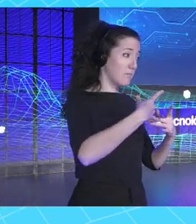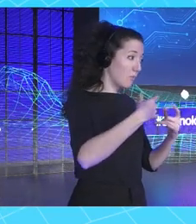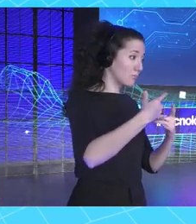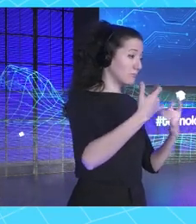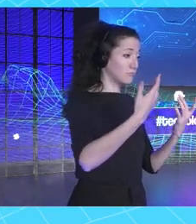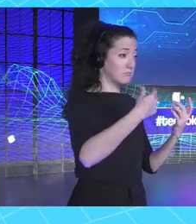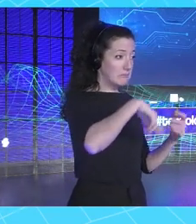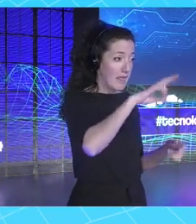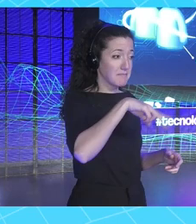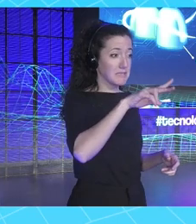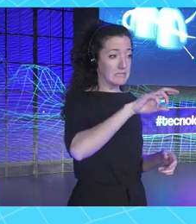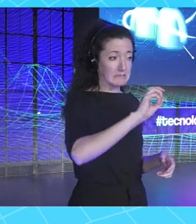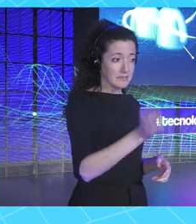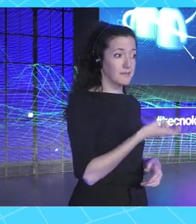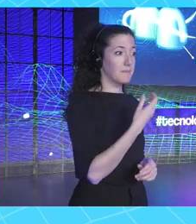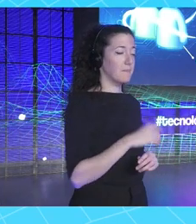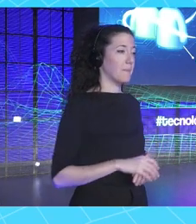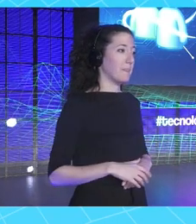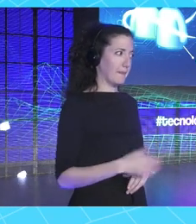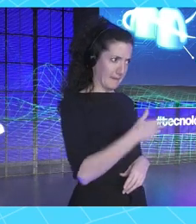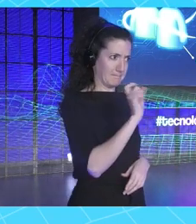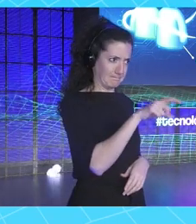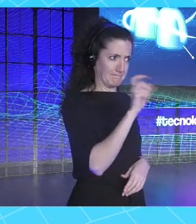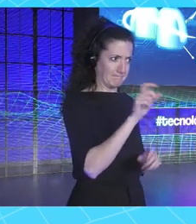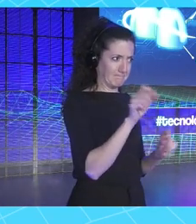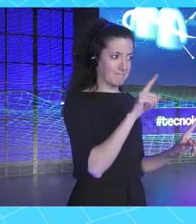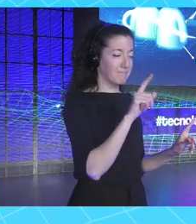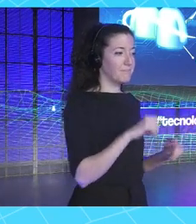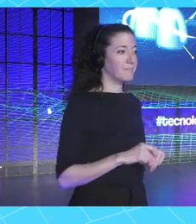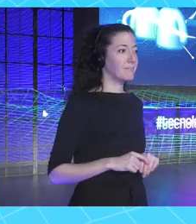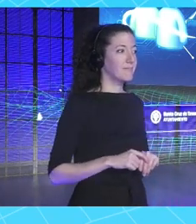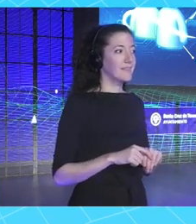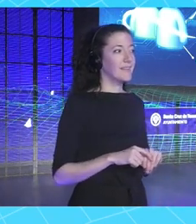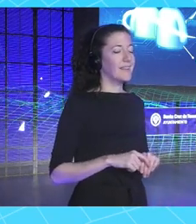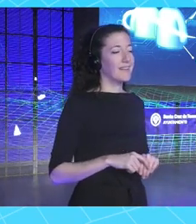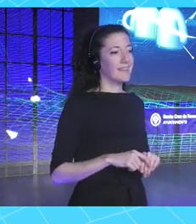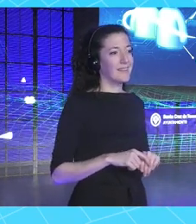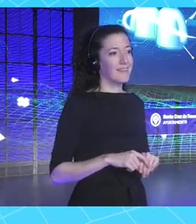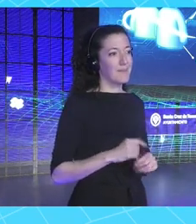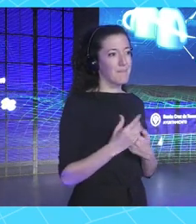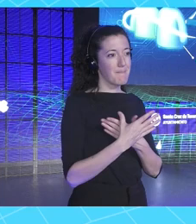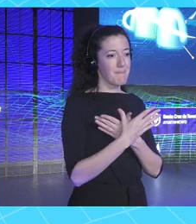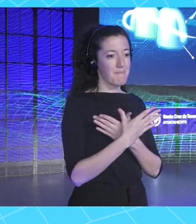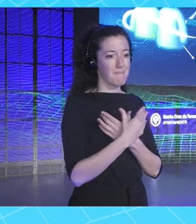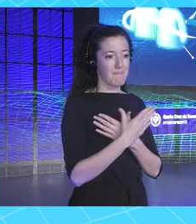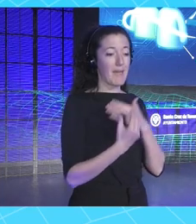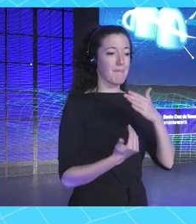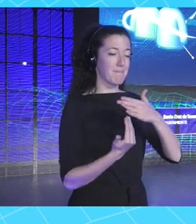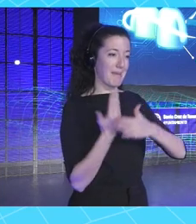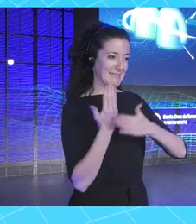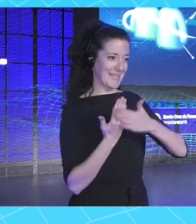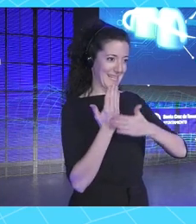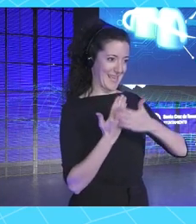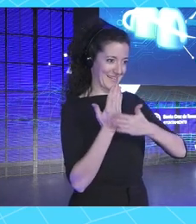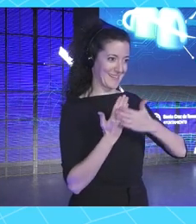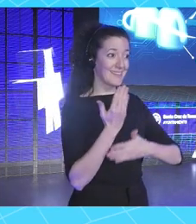espera venga va boludo el Messenger qué os parece eso era una auténtica barbaridad